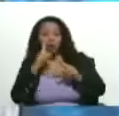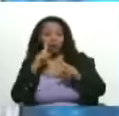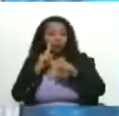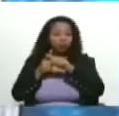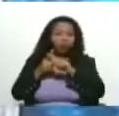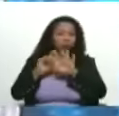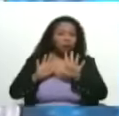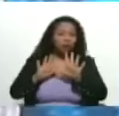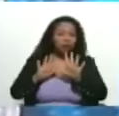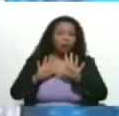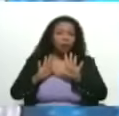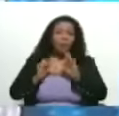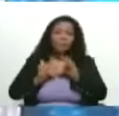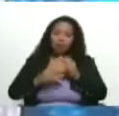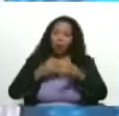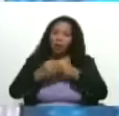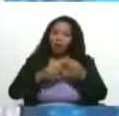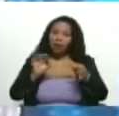Vamos a unir